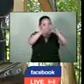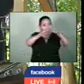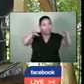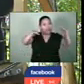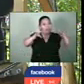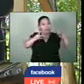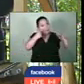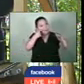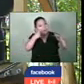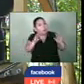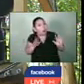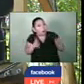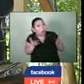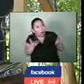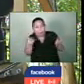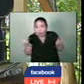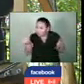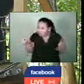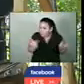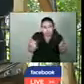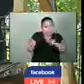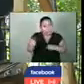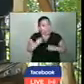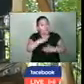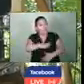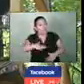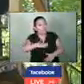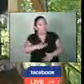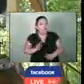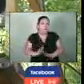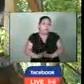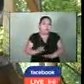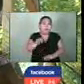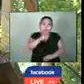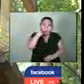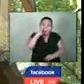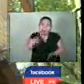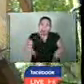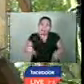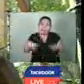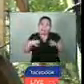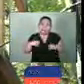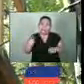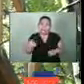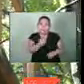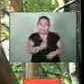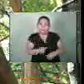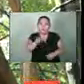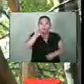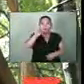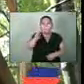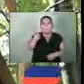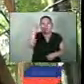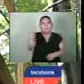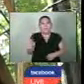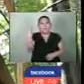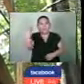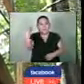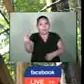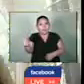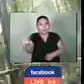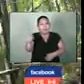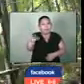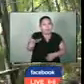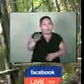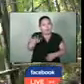cómo se comporta la demanda turística y ha tenido mucha aceptación. 20 días por promedio